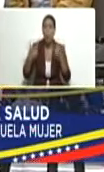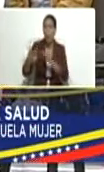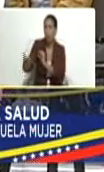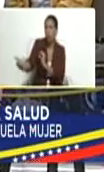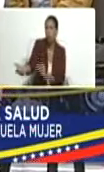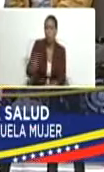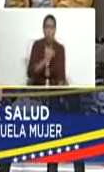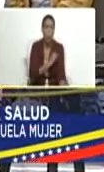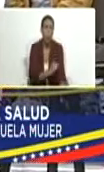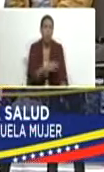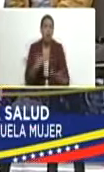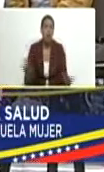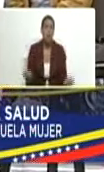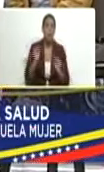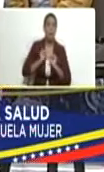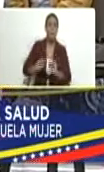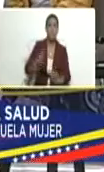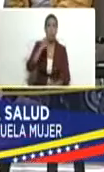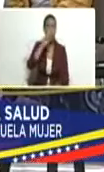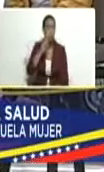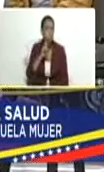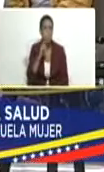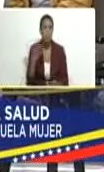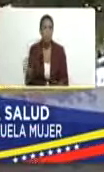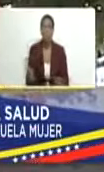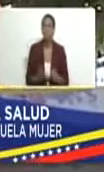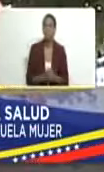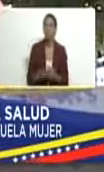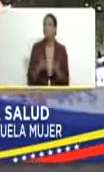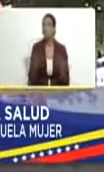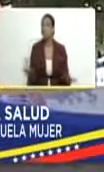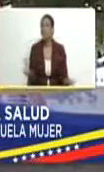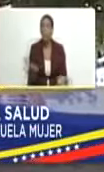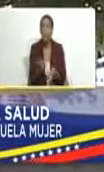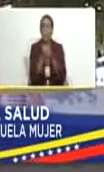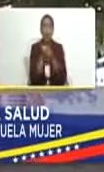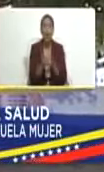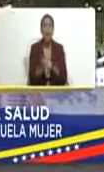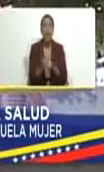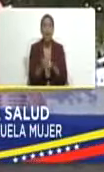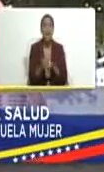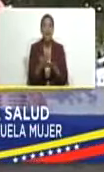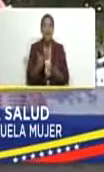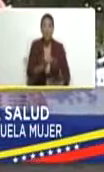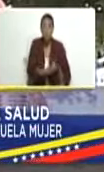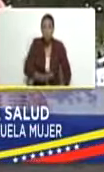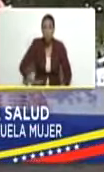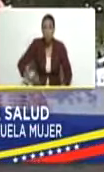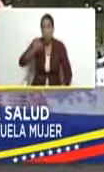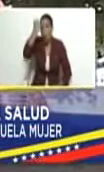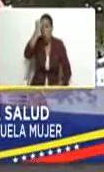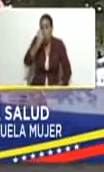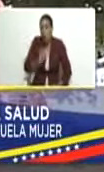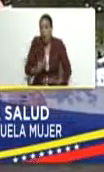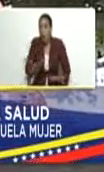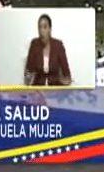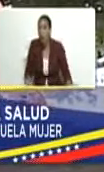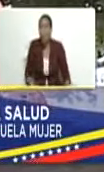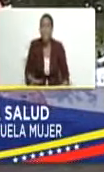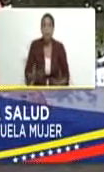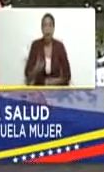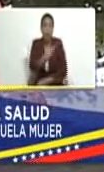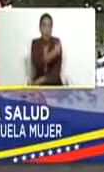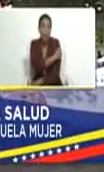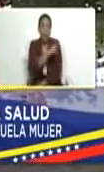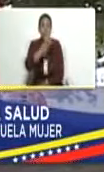dispensado, voluntario. Se ha ayudado en lo que tiene que ver con el estado nutricional. Se han